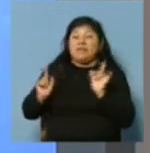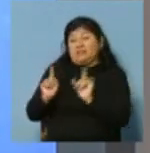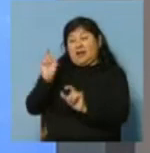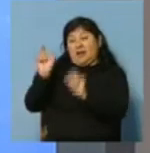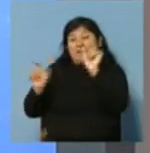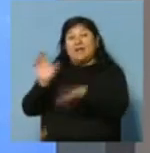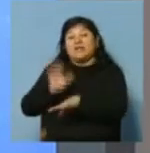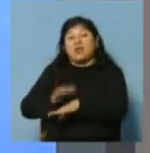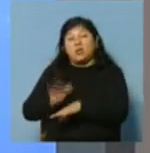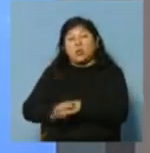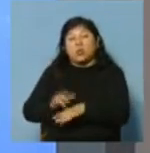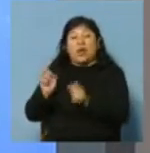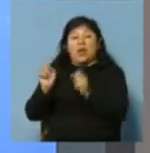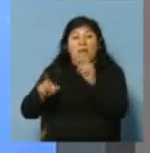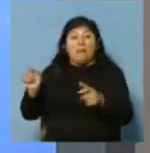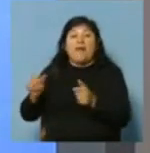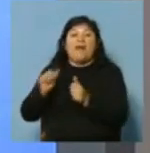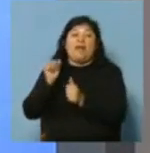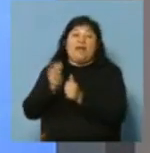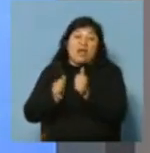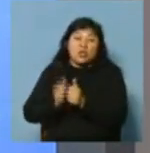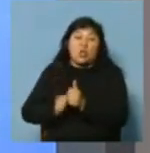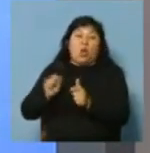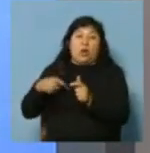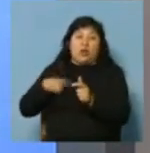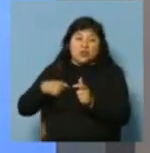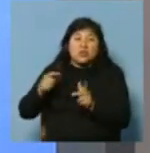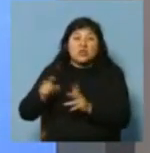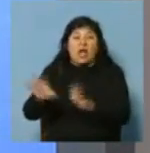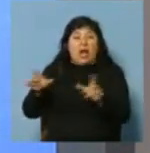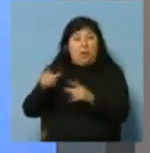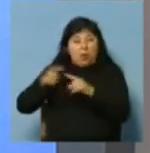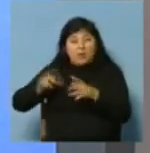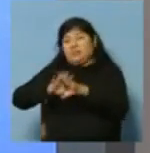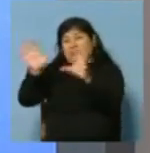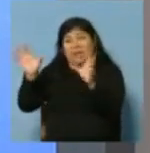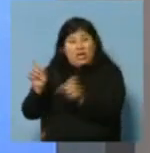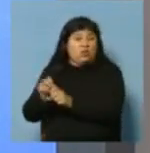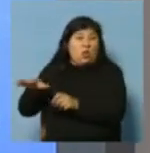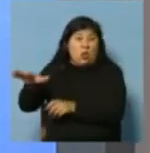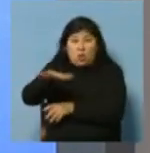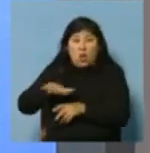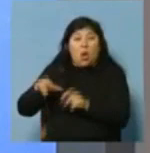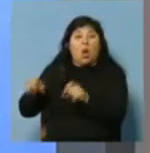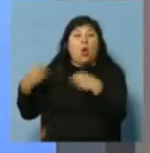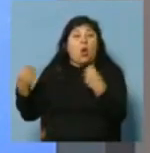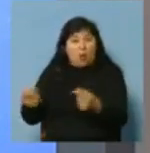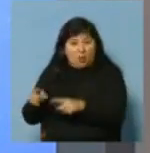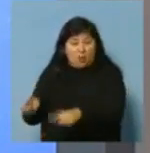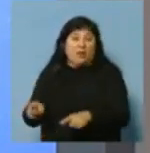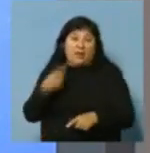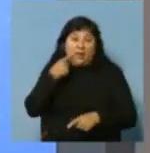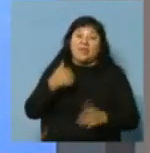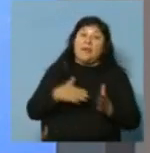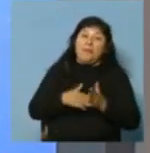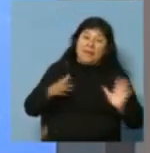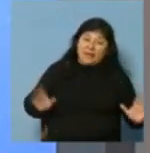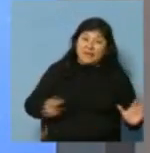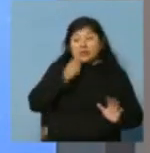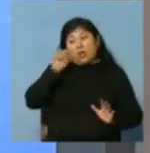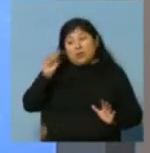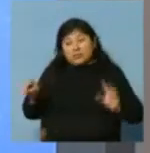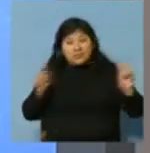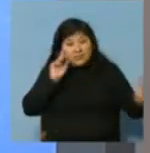contextos si nosotros nos apartamos de las consignas y entramos en una discusión si yo escucho su opinión y su fundamento